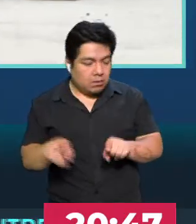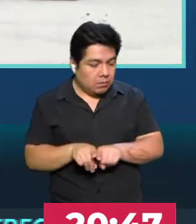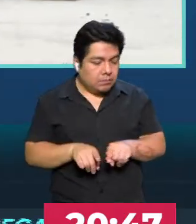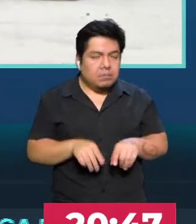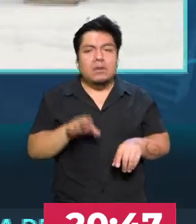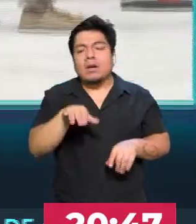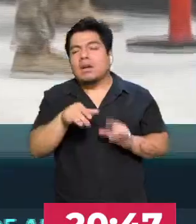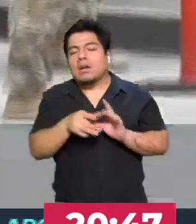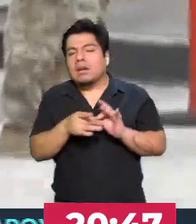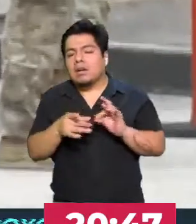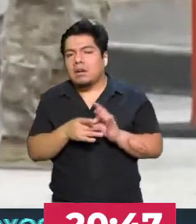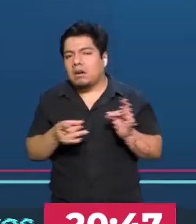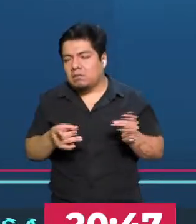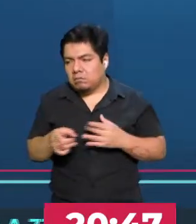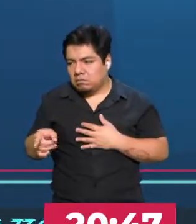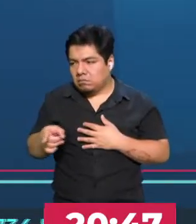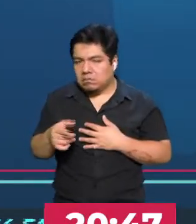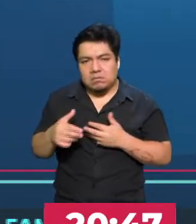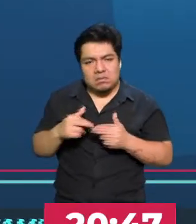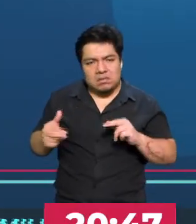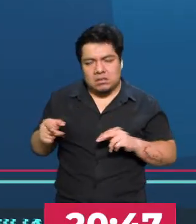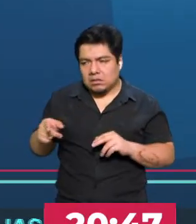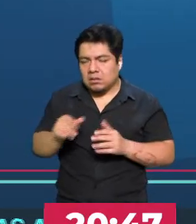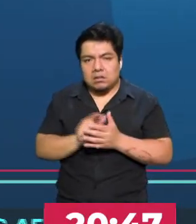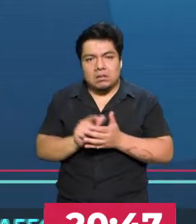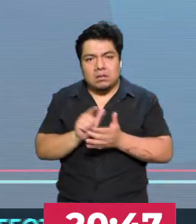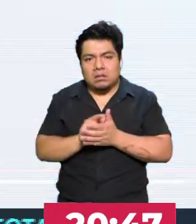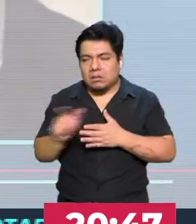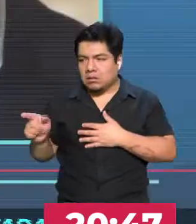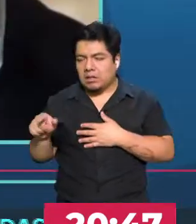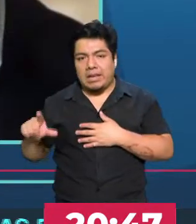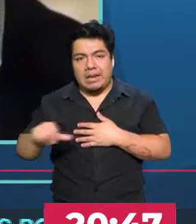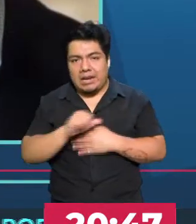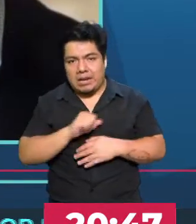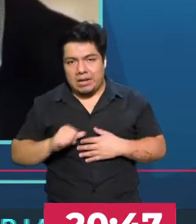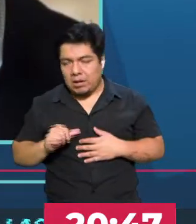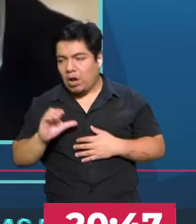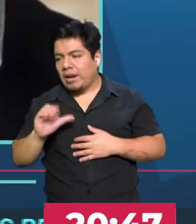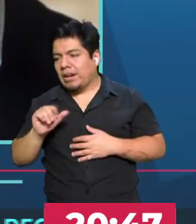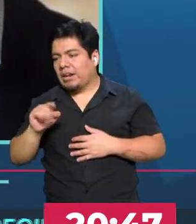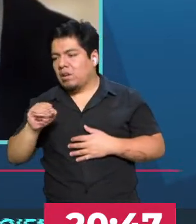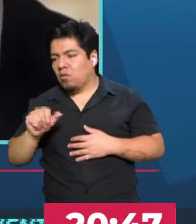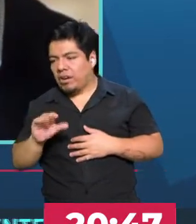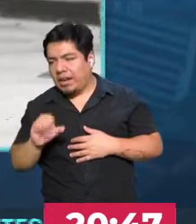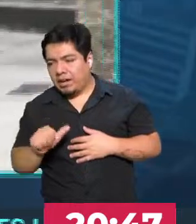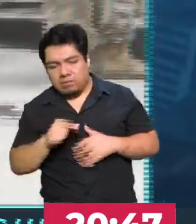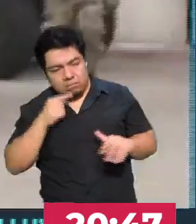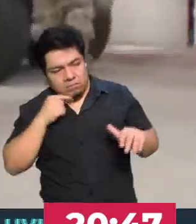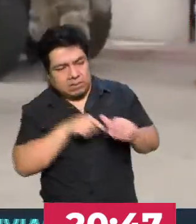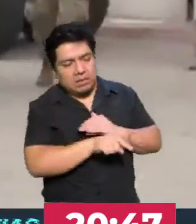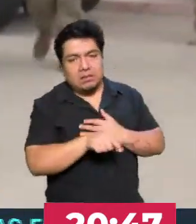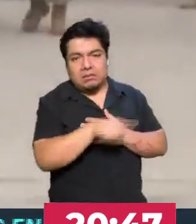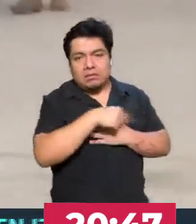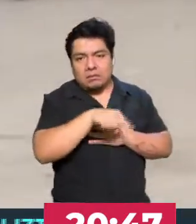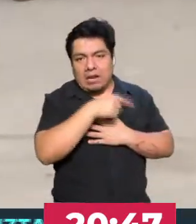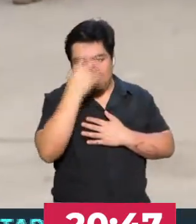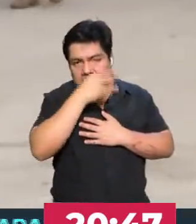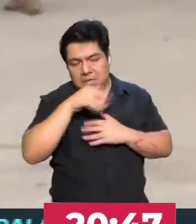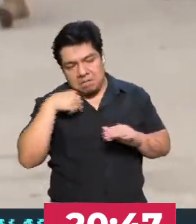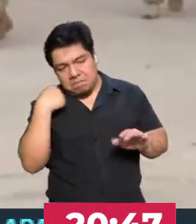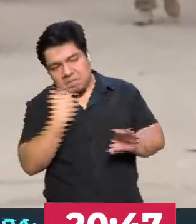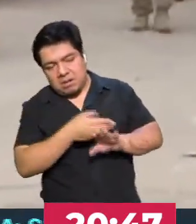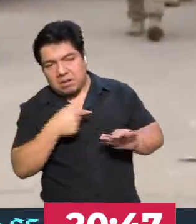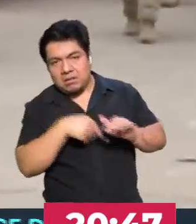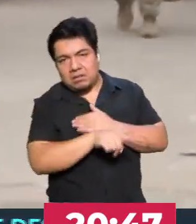podría contar acerca de este recurso legal que ya interpuso precisamente el estado de California en contra de las acciones del presidente Donald Trump del